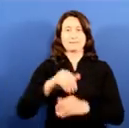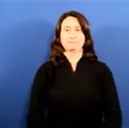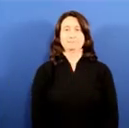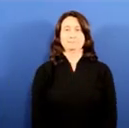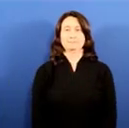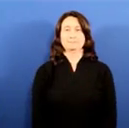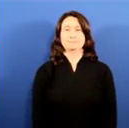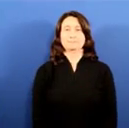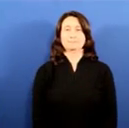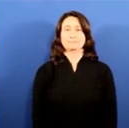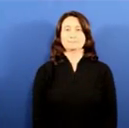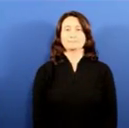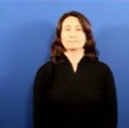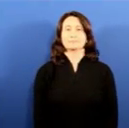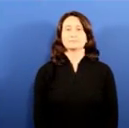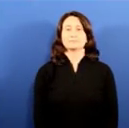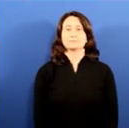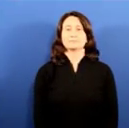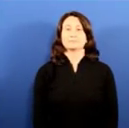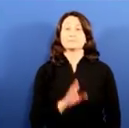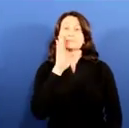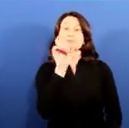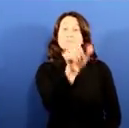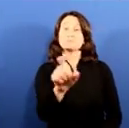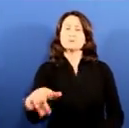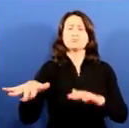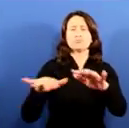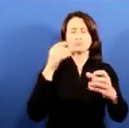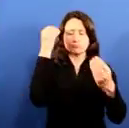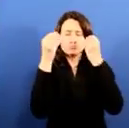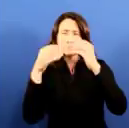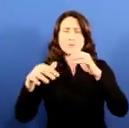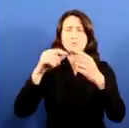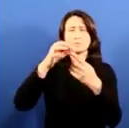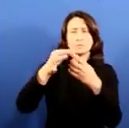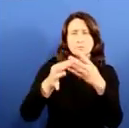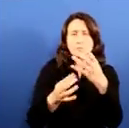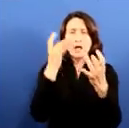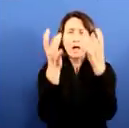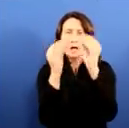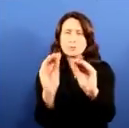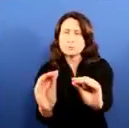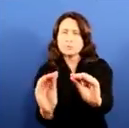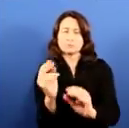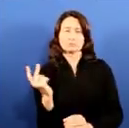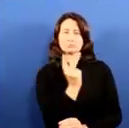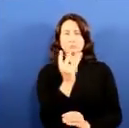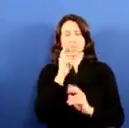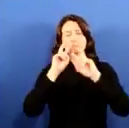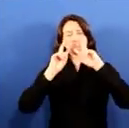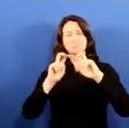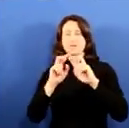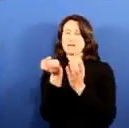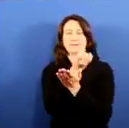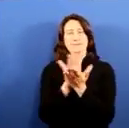de pymes de Vizcaya a través del que reciben toda la información y atención que necesitan para la puesta en marcha de sus nuevas